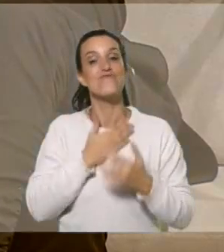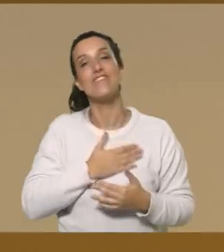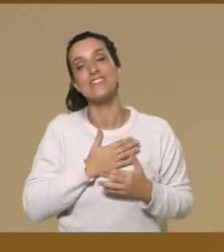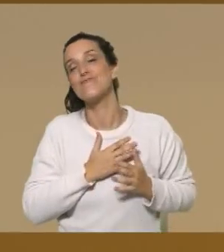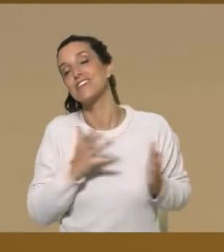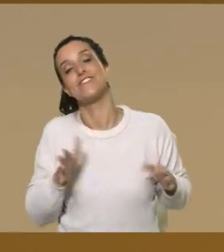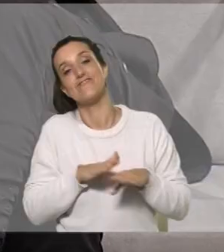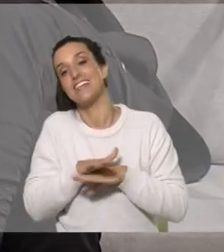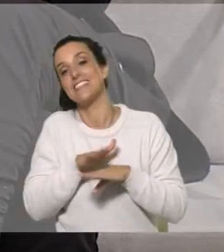enorme felicitaciones